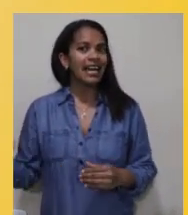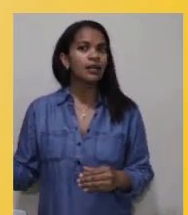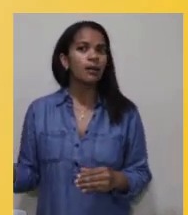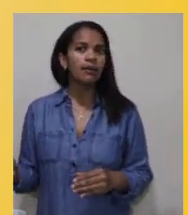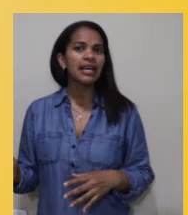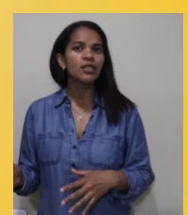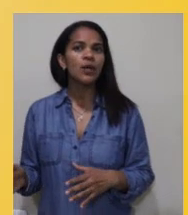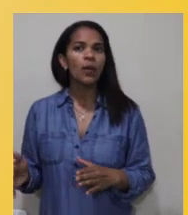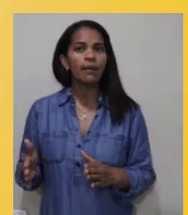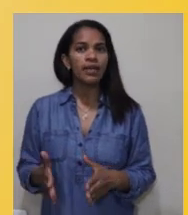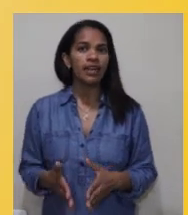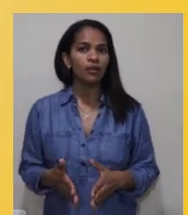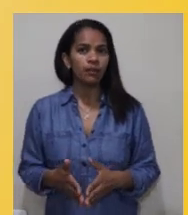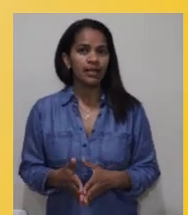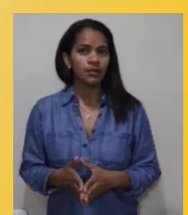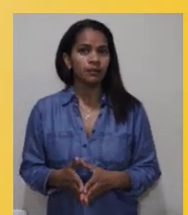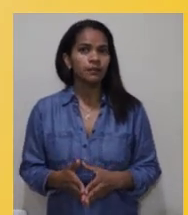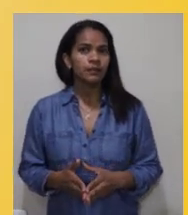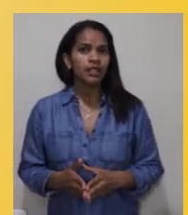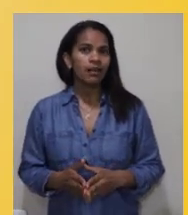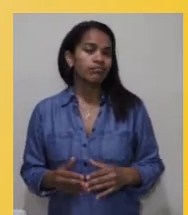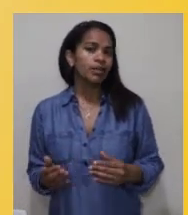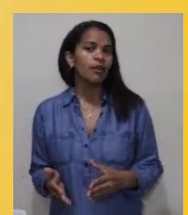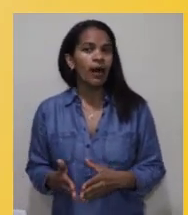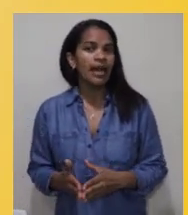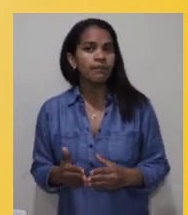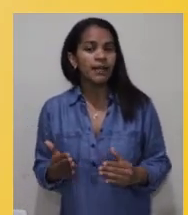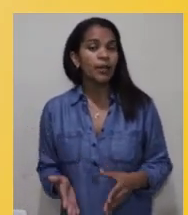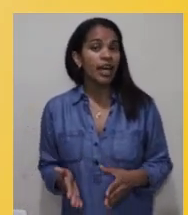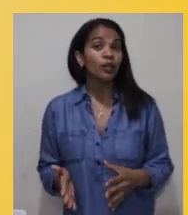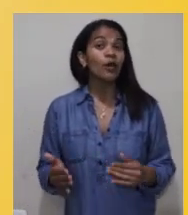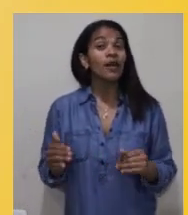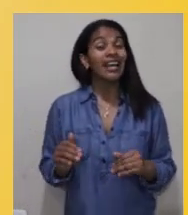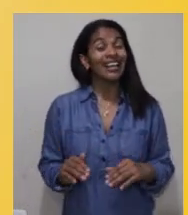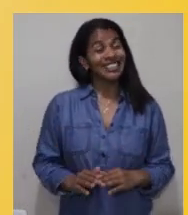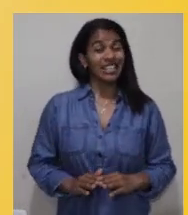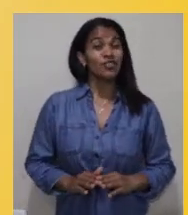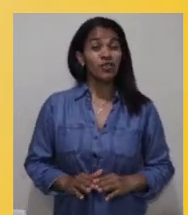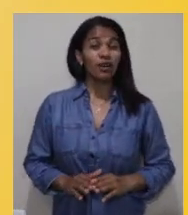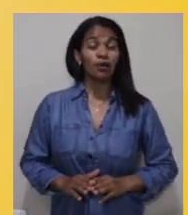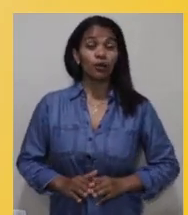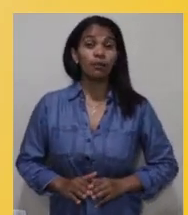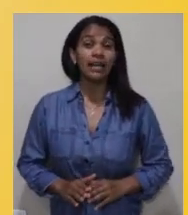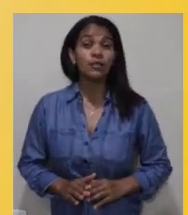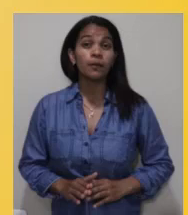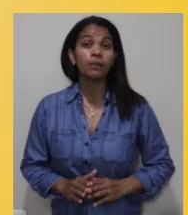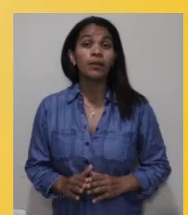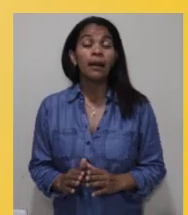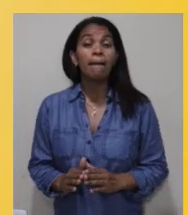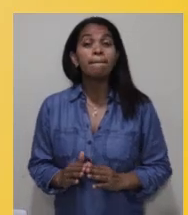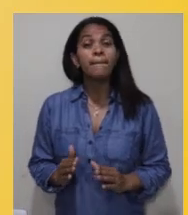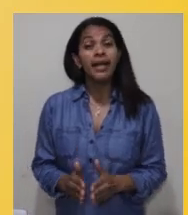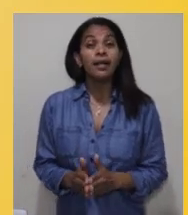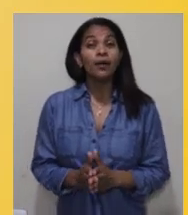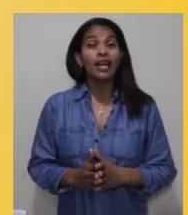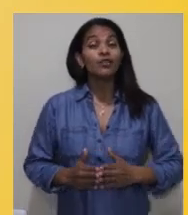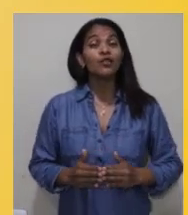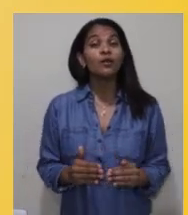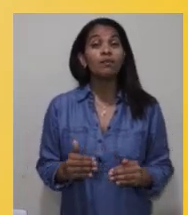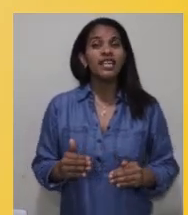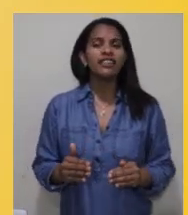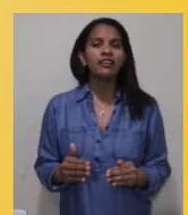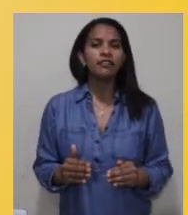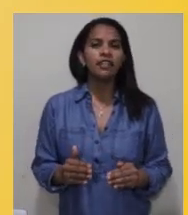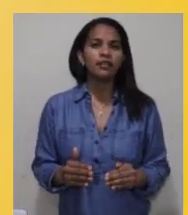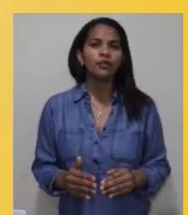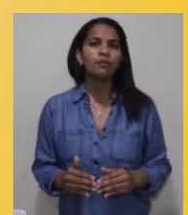a largo plazo o a mediano plazo. Bueno, hay proyectos que son a corto plazo, pero estos